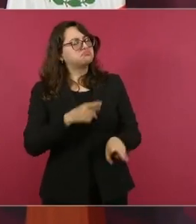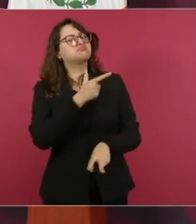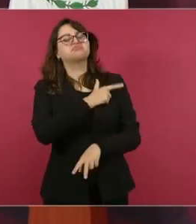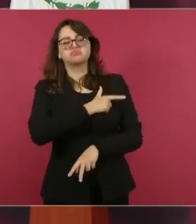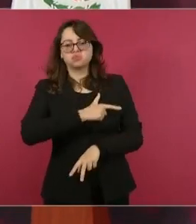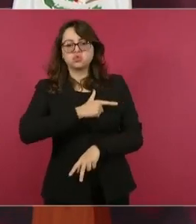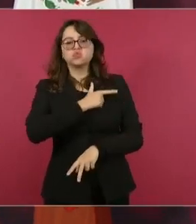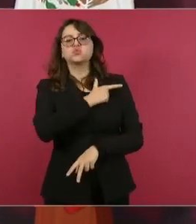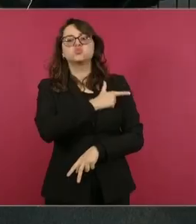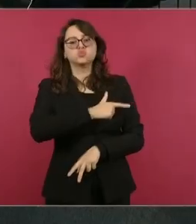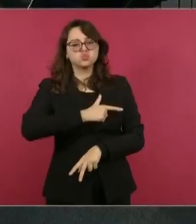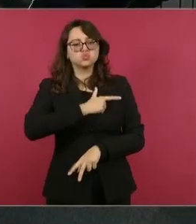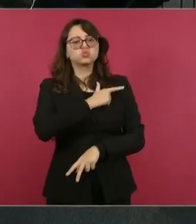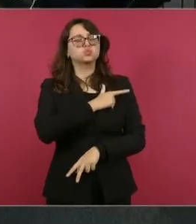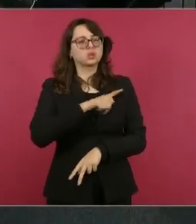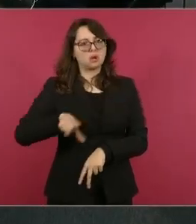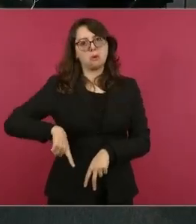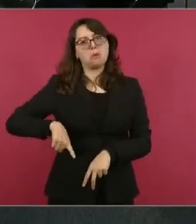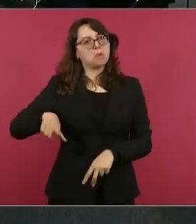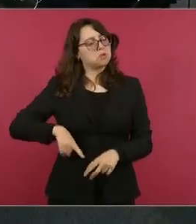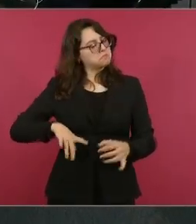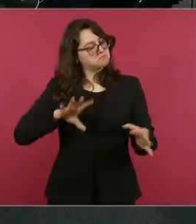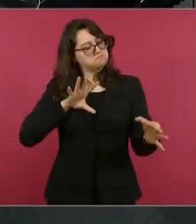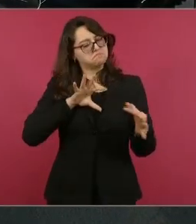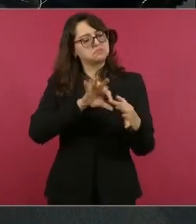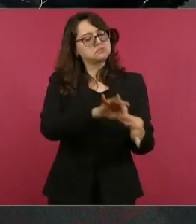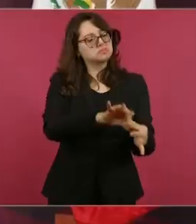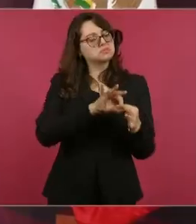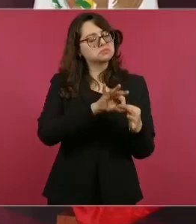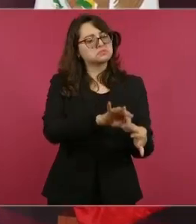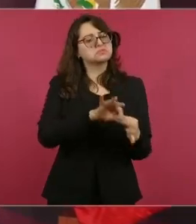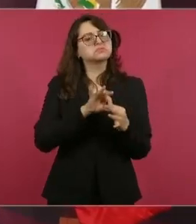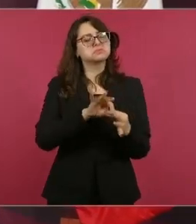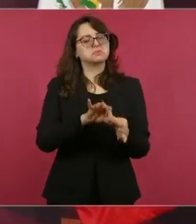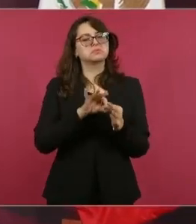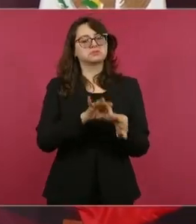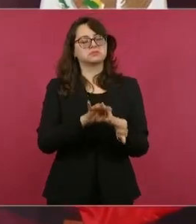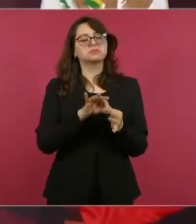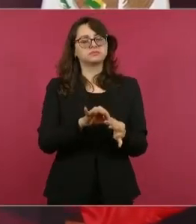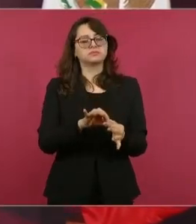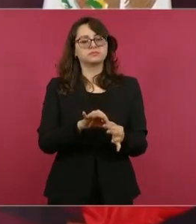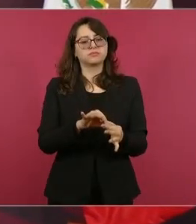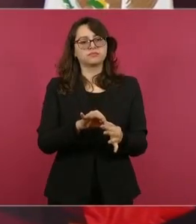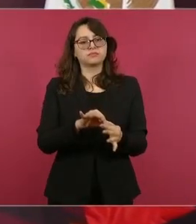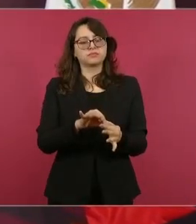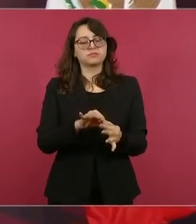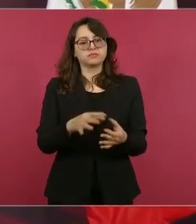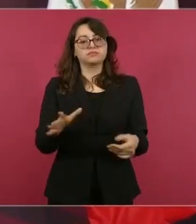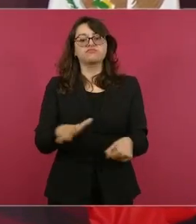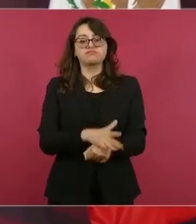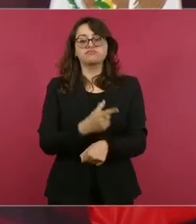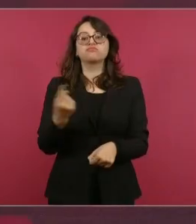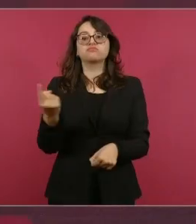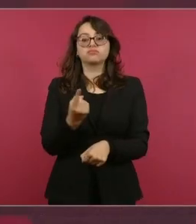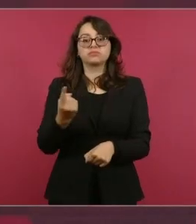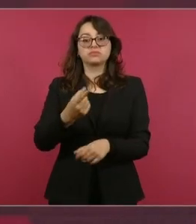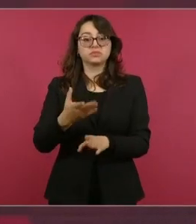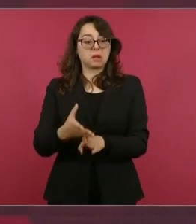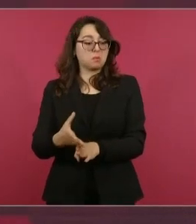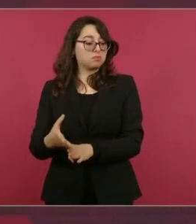ve como suyo este gobierno, porque es el único gobierno en muchos